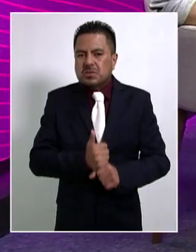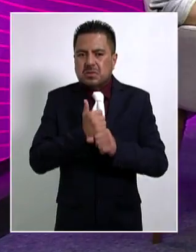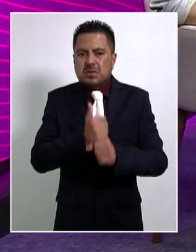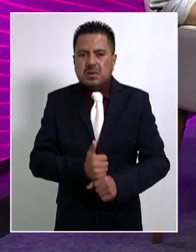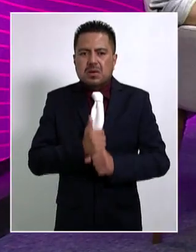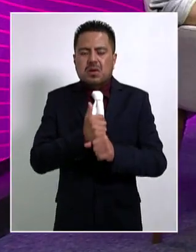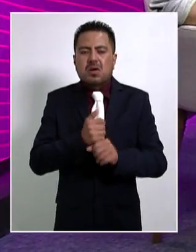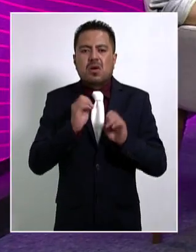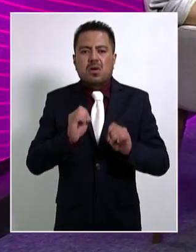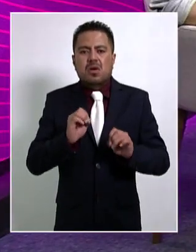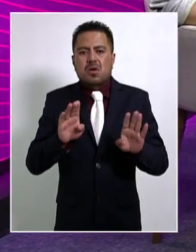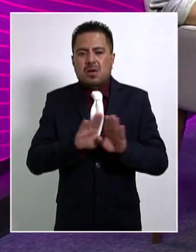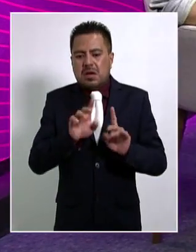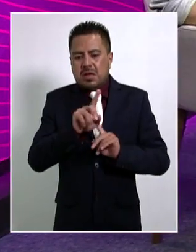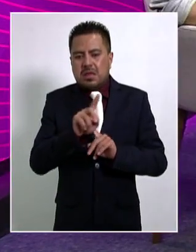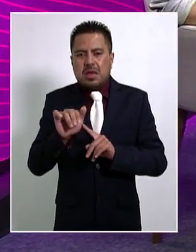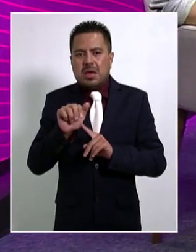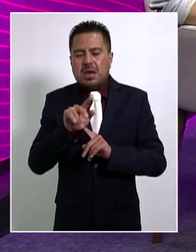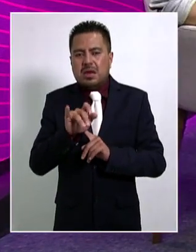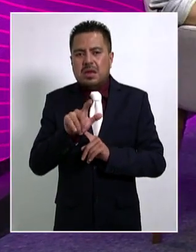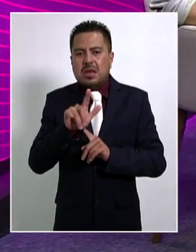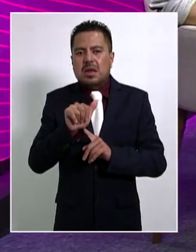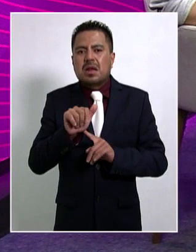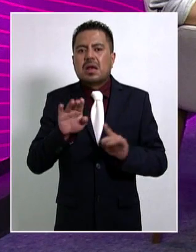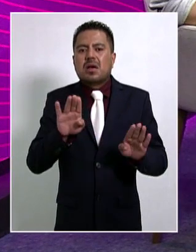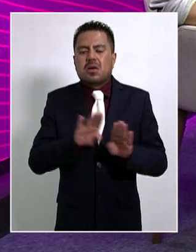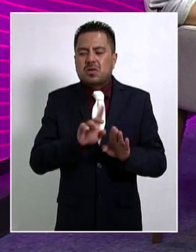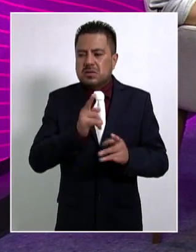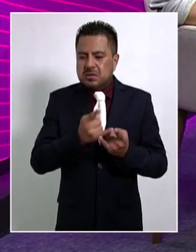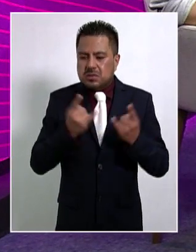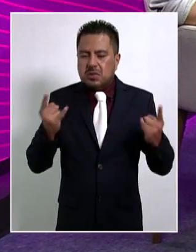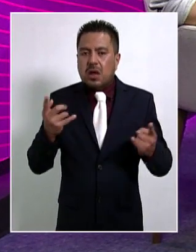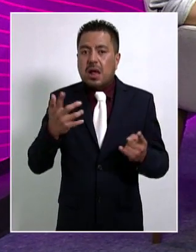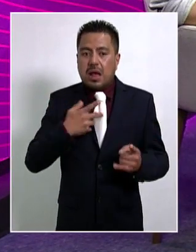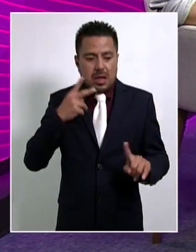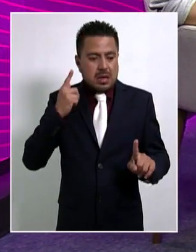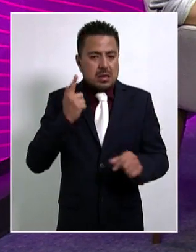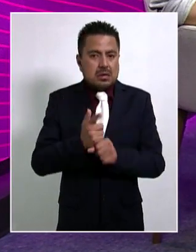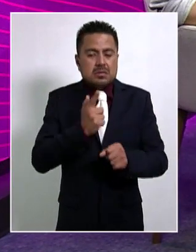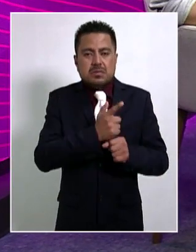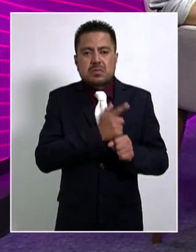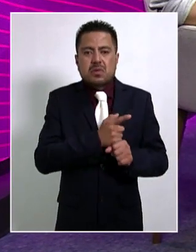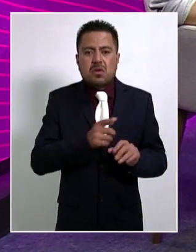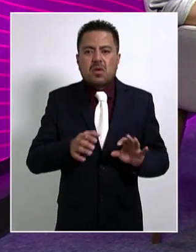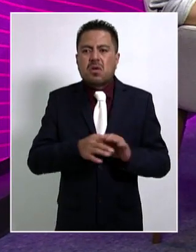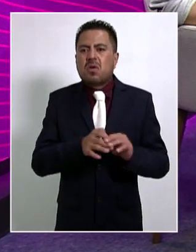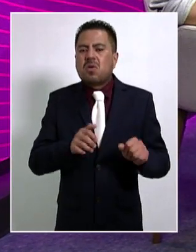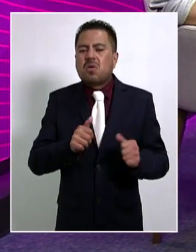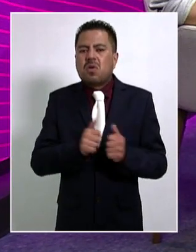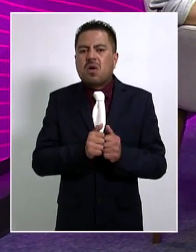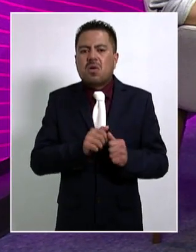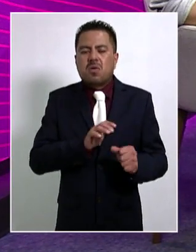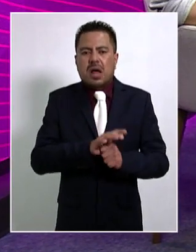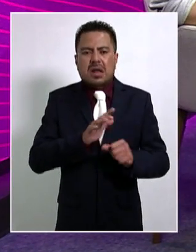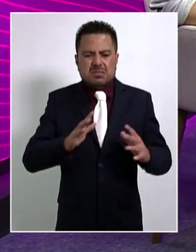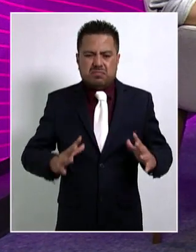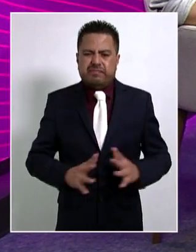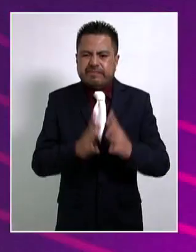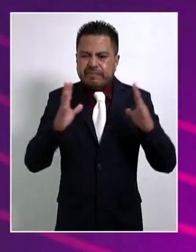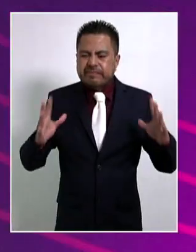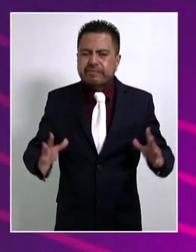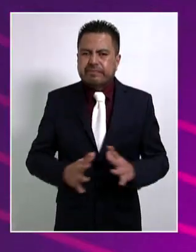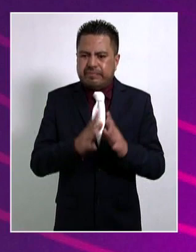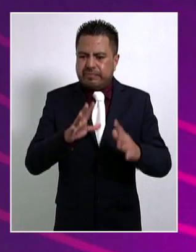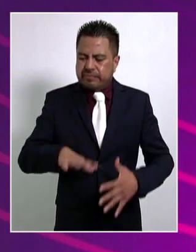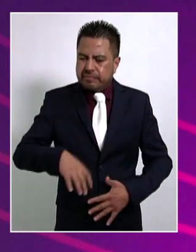sufrimiento, ¿no? O como Daniela, una historia que también tiene que ver con una lucha,